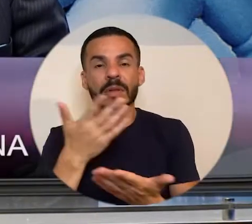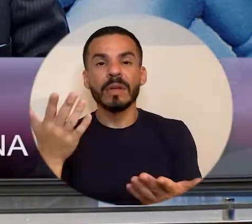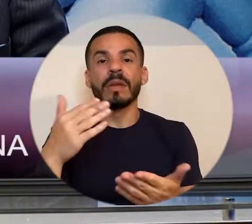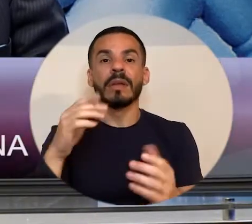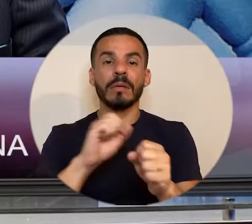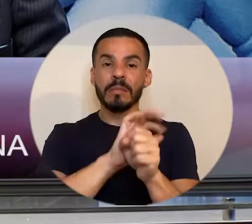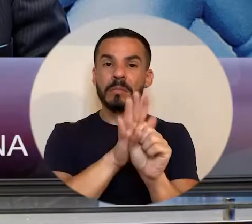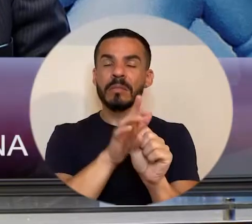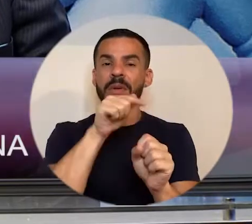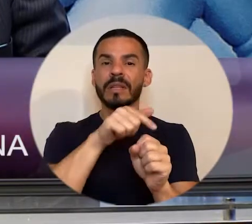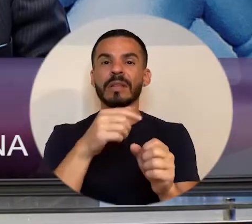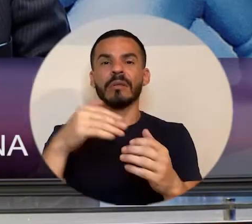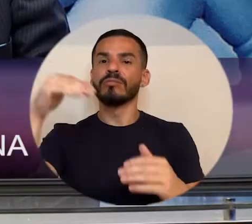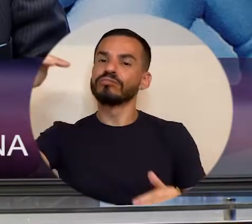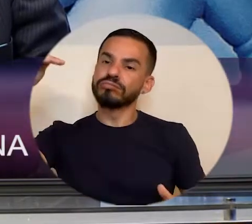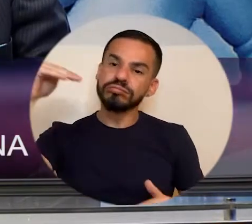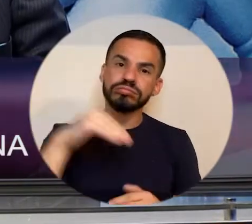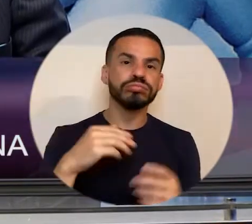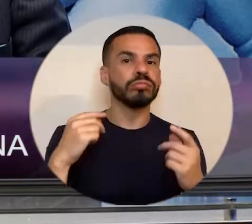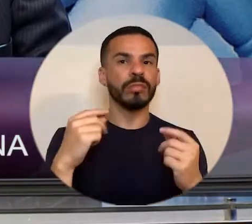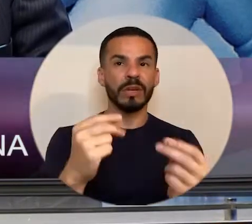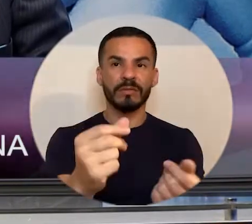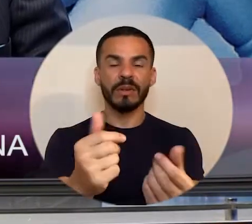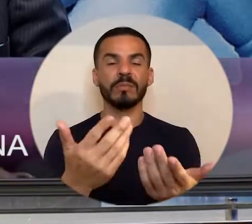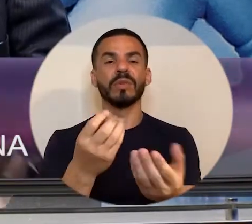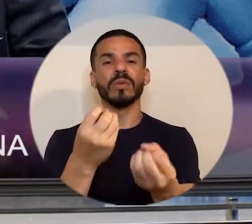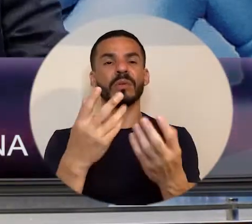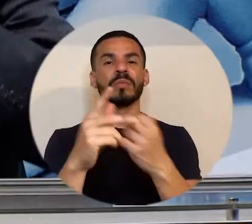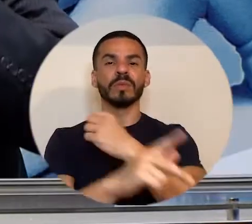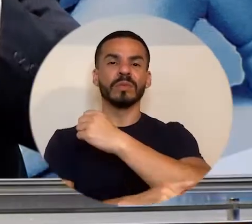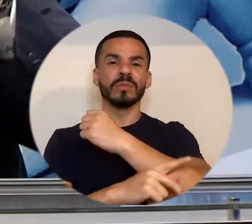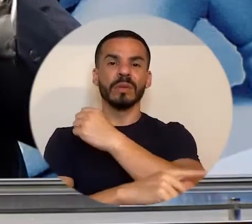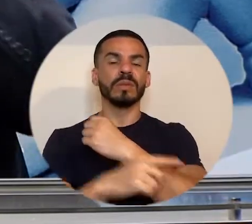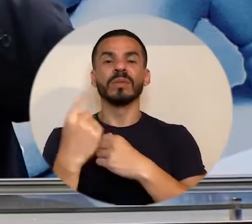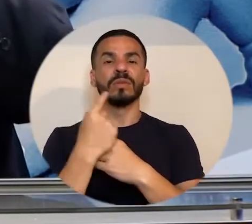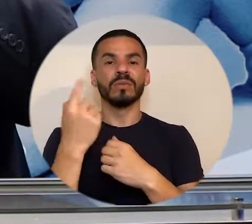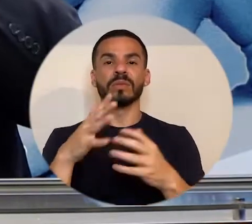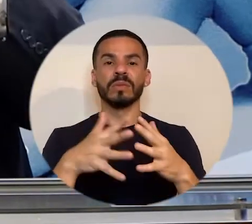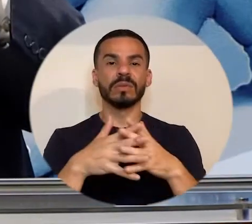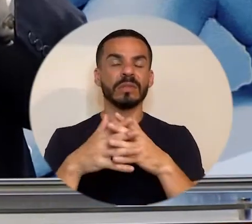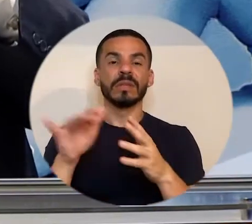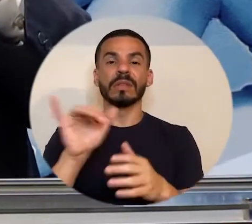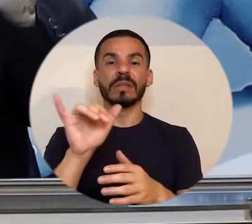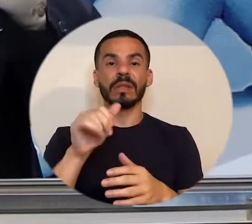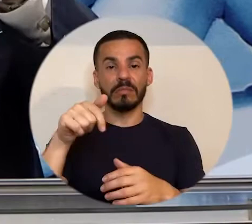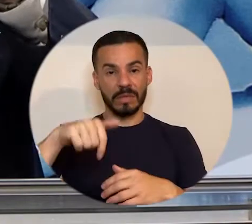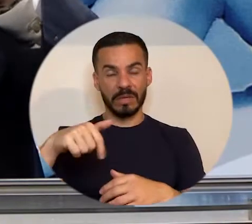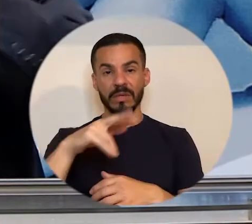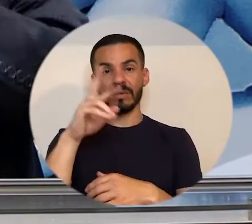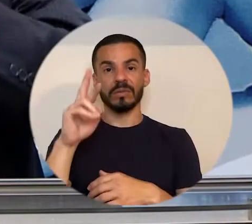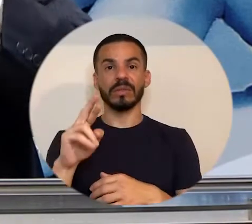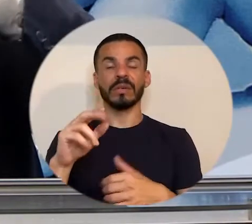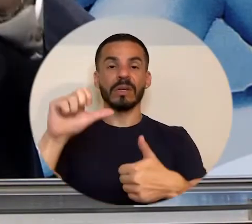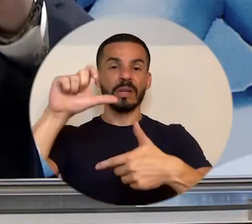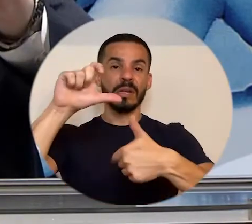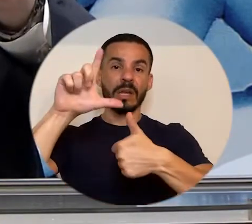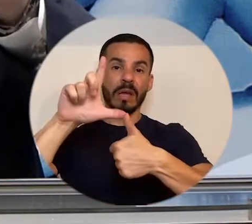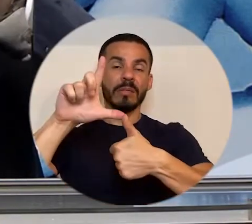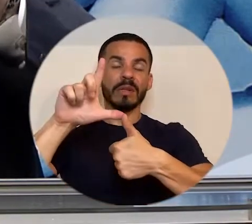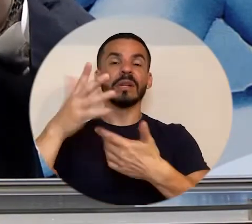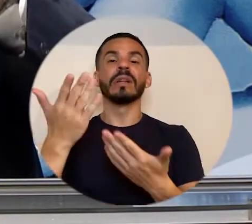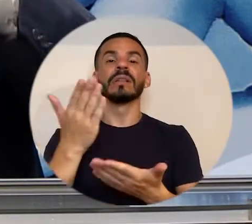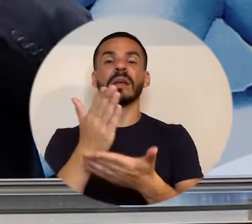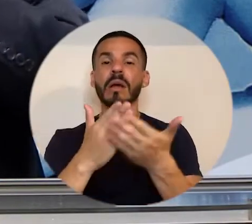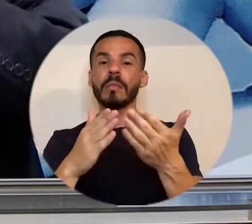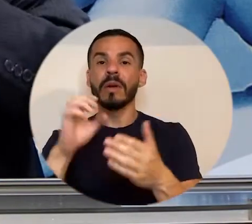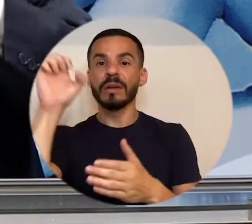y evidentemente la pandemia aceleró el proceso en muchos países, no solo en Estados Unidos, sino también en nuestro país y en